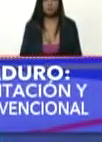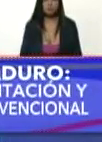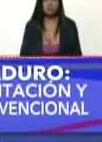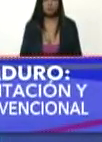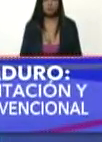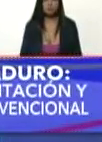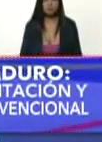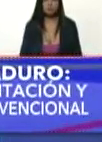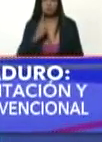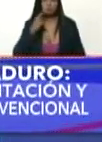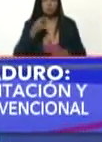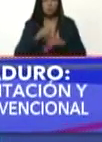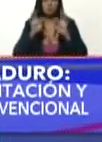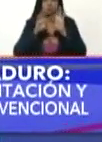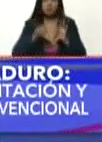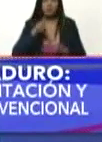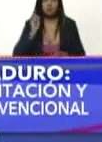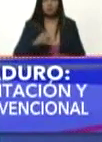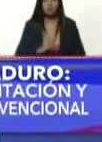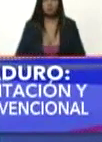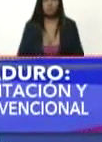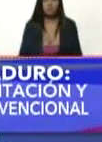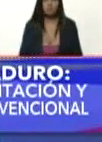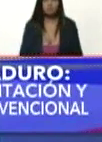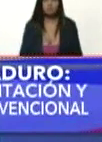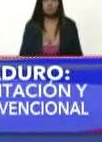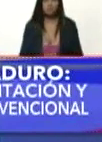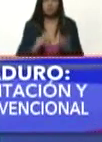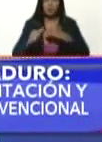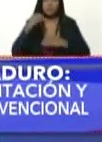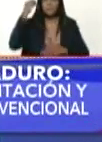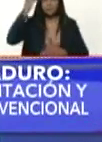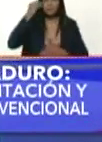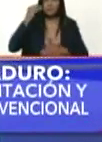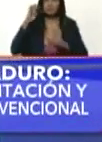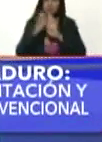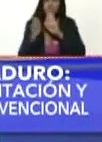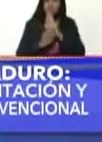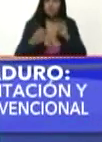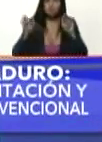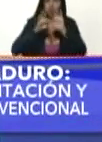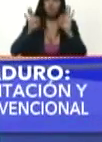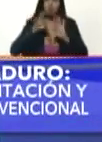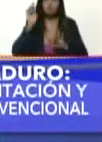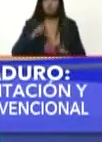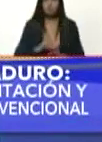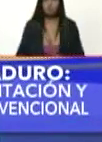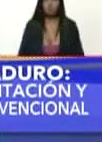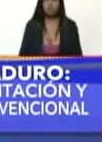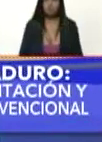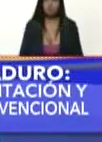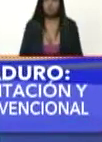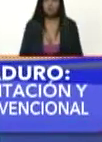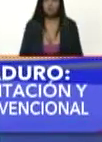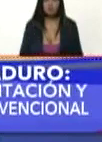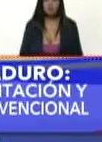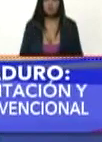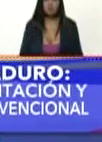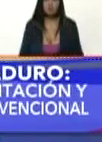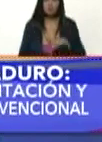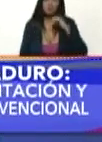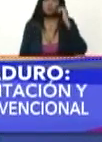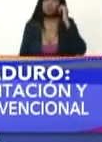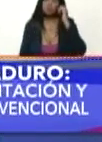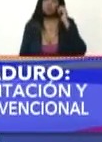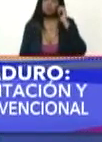como recomienda el alto pensamiento estratégico, tener un paso adelante,